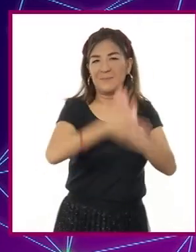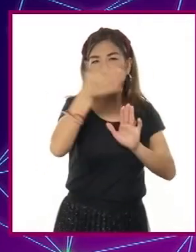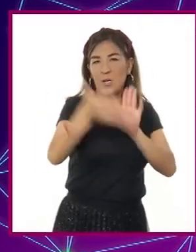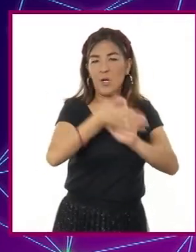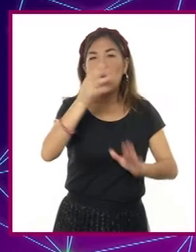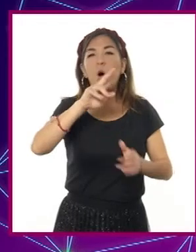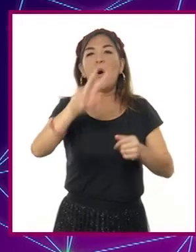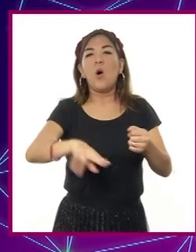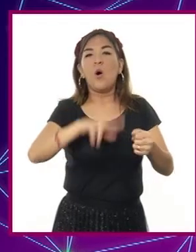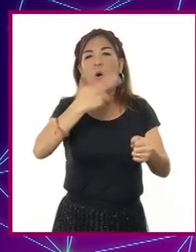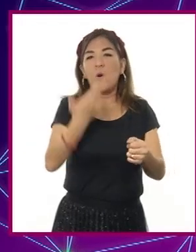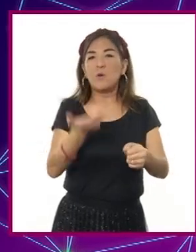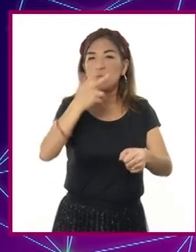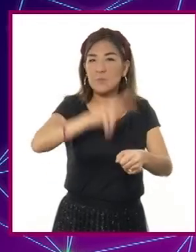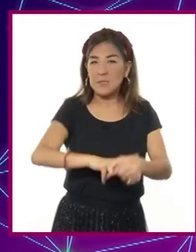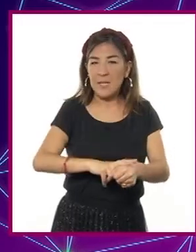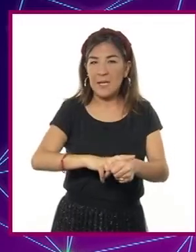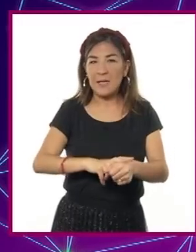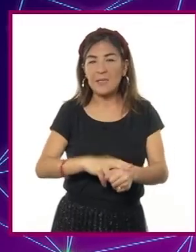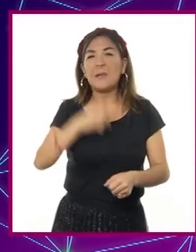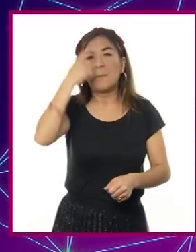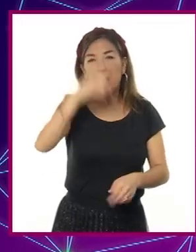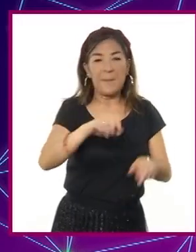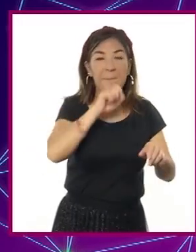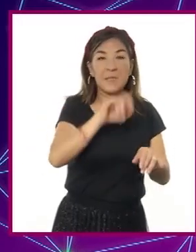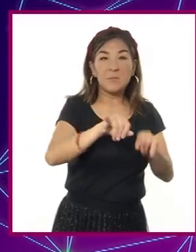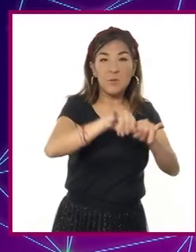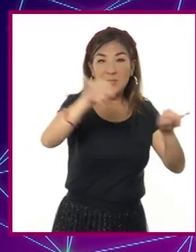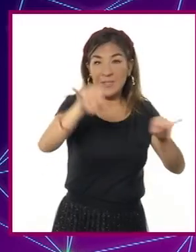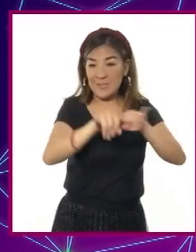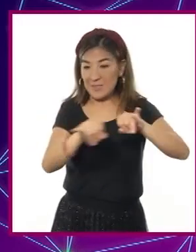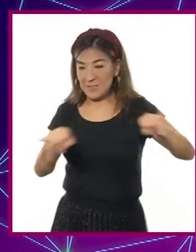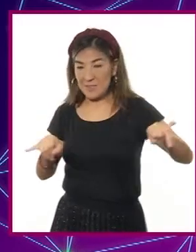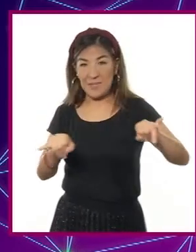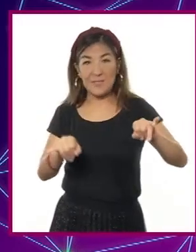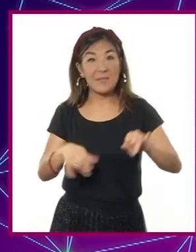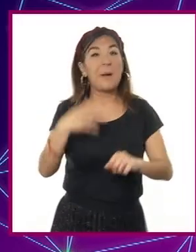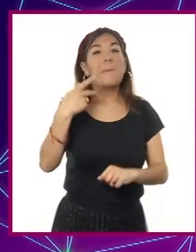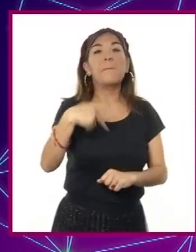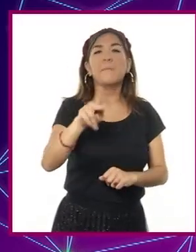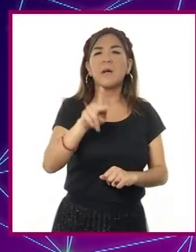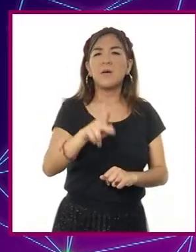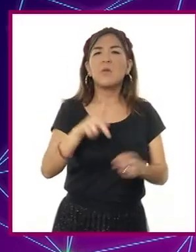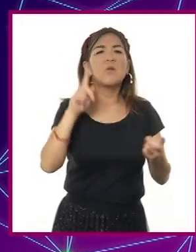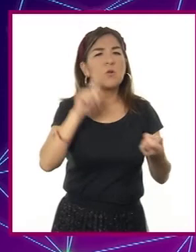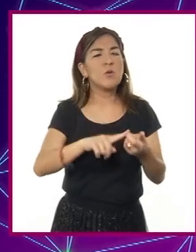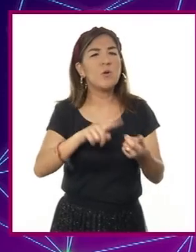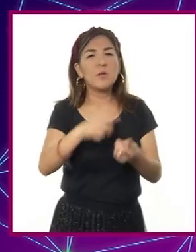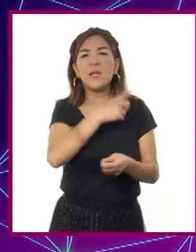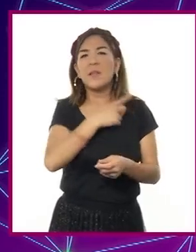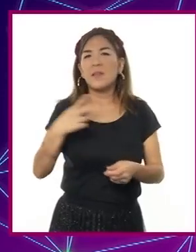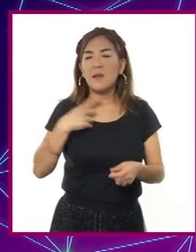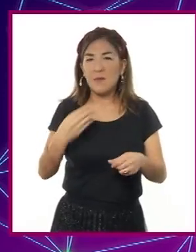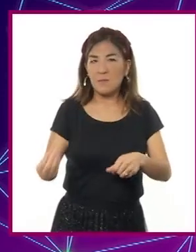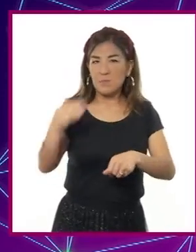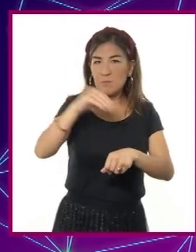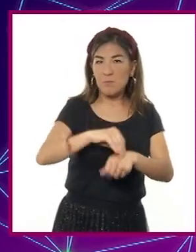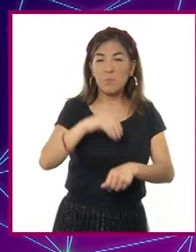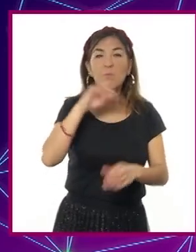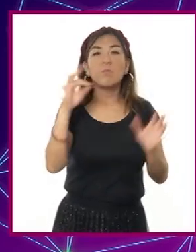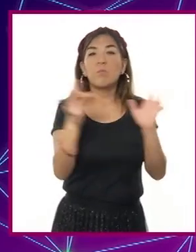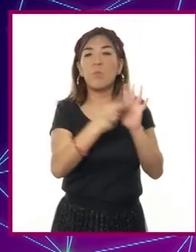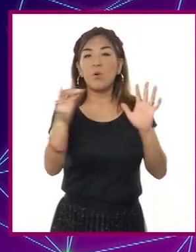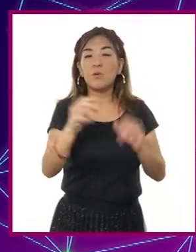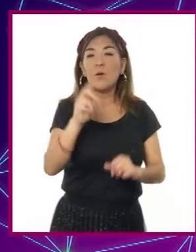hospital que esté a la misma distancia de los 3. Pero, ¿en dónde se debe localizar al punto D